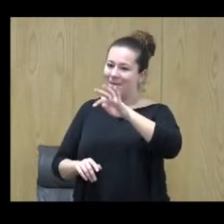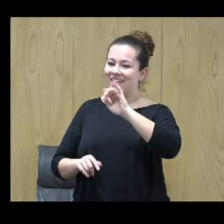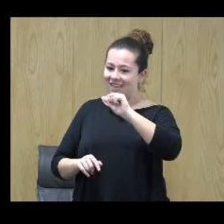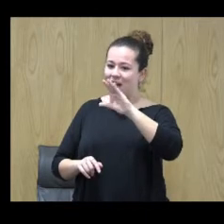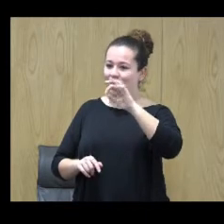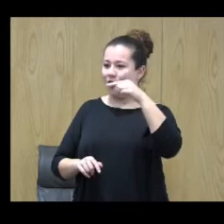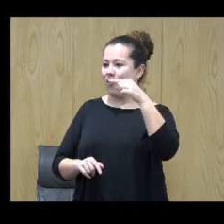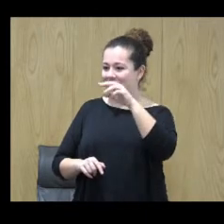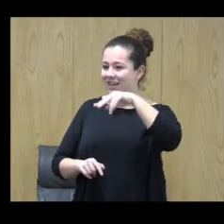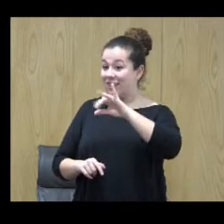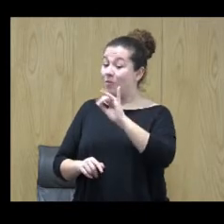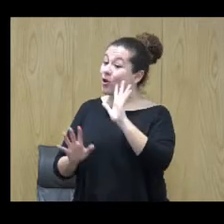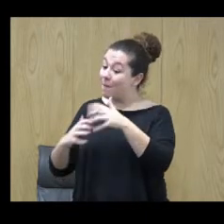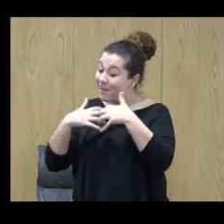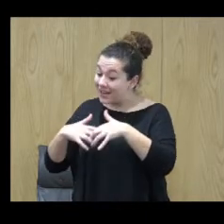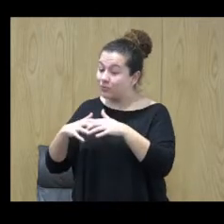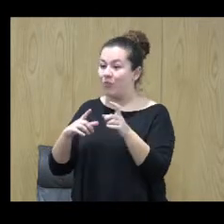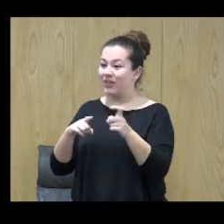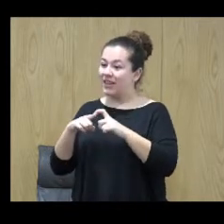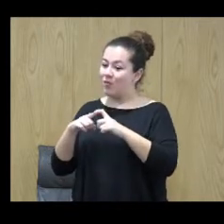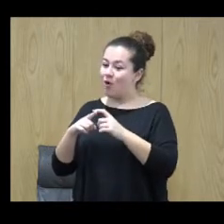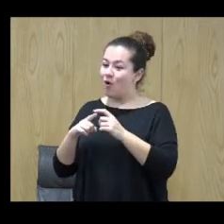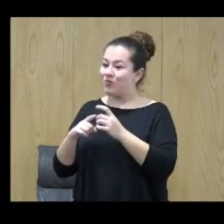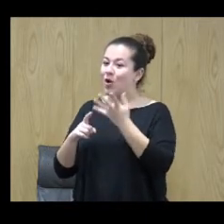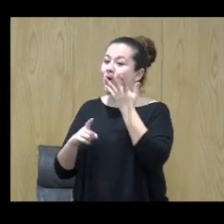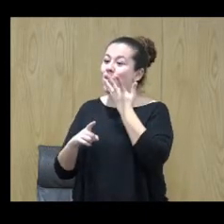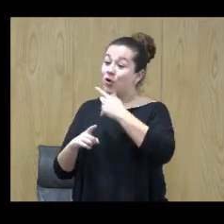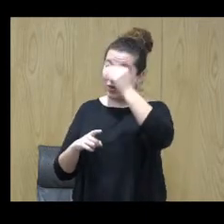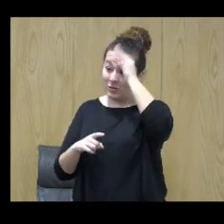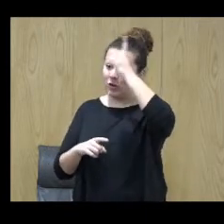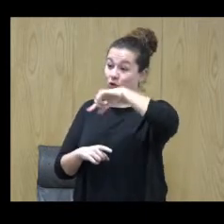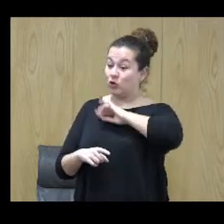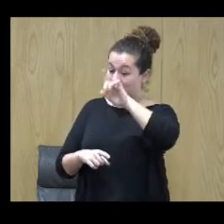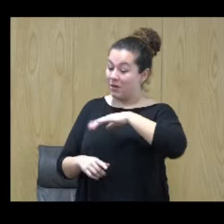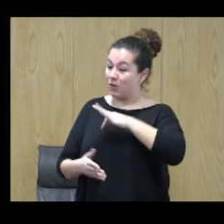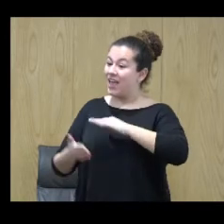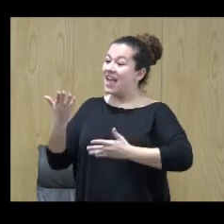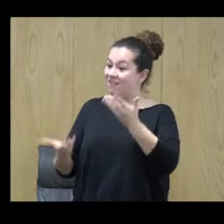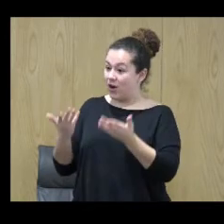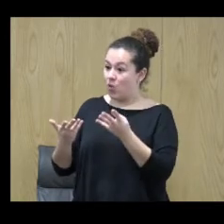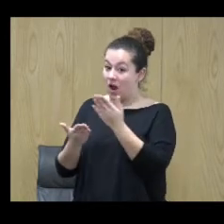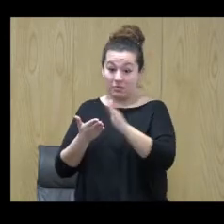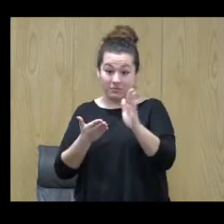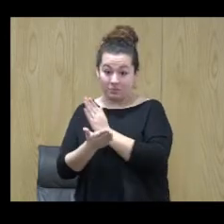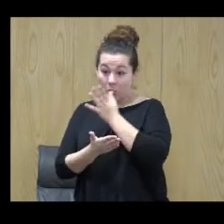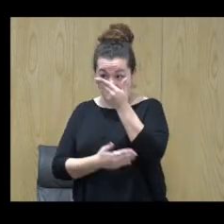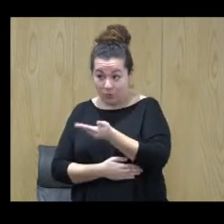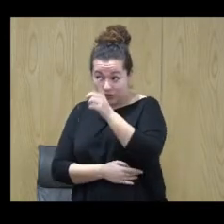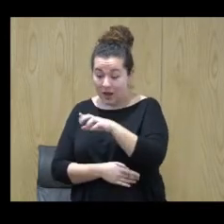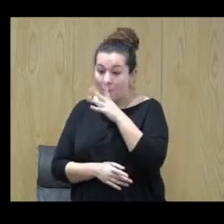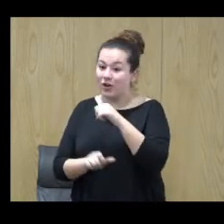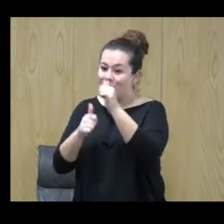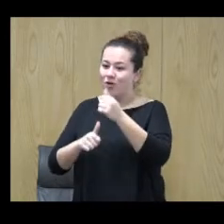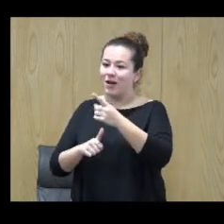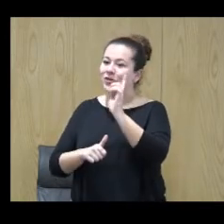son mecanismos o tipos de conocimientos que nosotros también podemos evaluar por separado. Es muy importante también, porque de esa manera no solamente sabemos